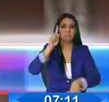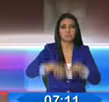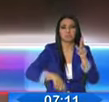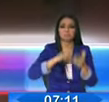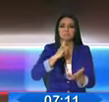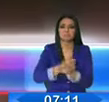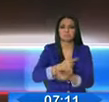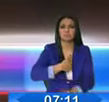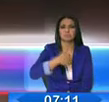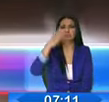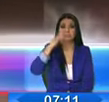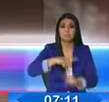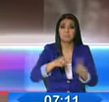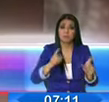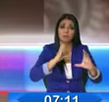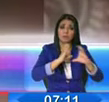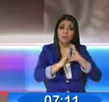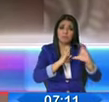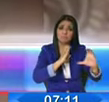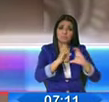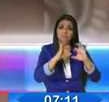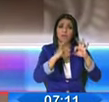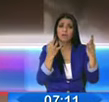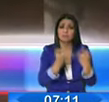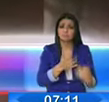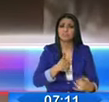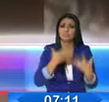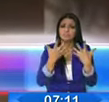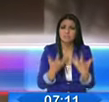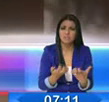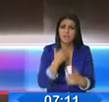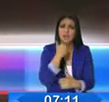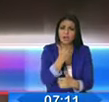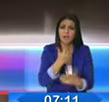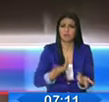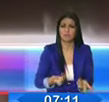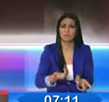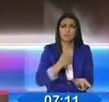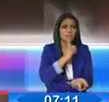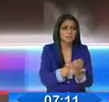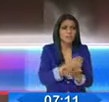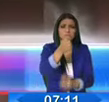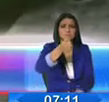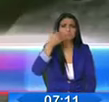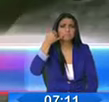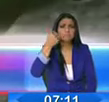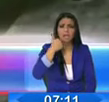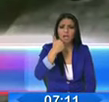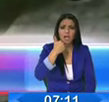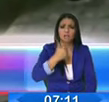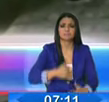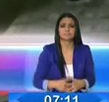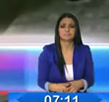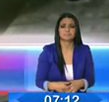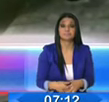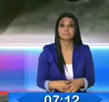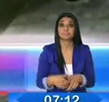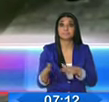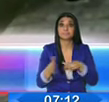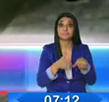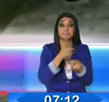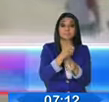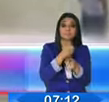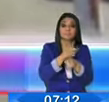pero ahora no en comunicación con nuestra familia de lágrima volvemos una cabina o alguna corte por ese motivo la dirección general